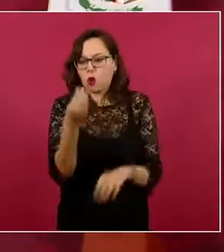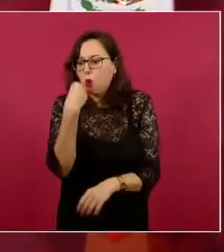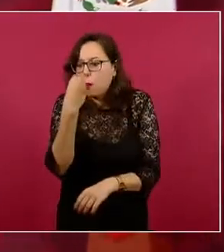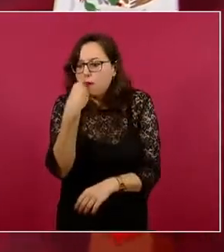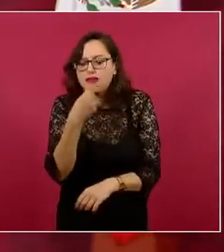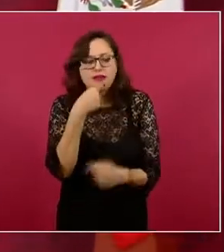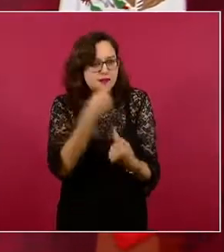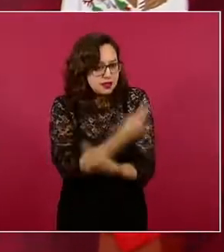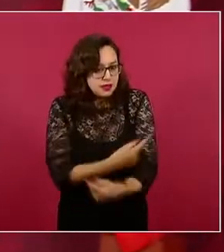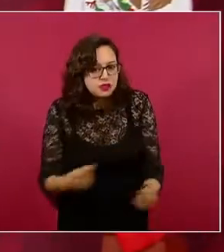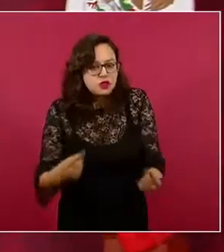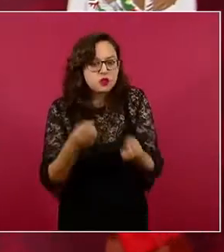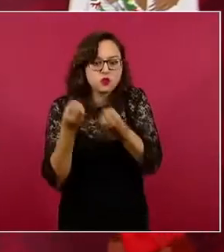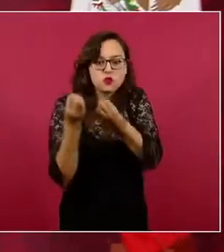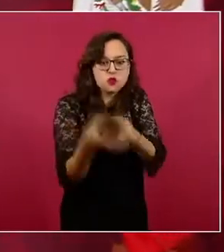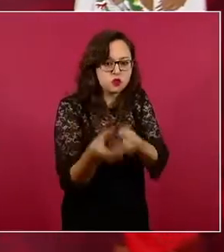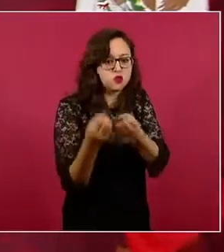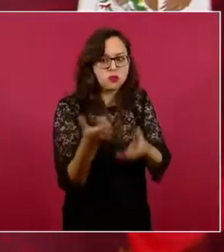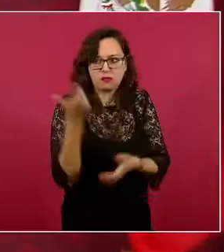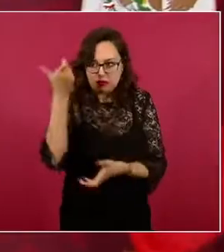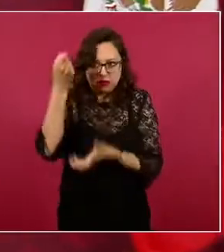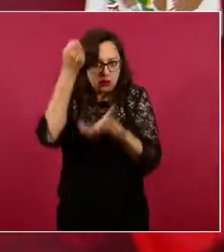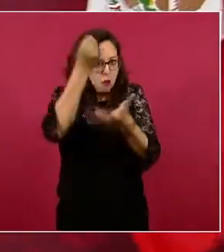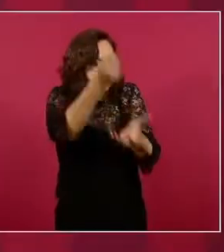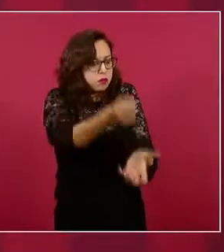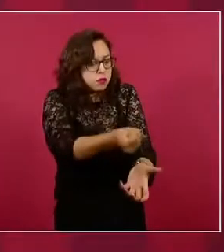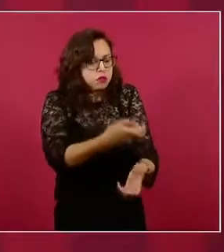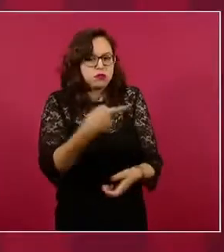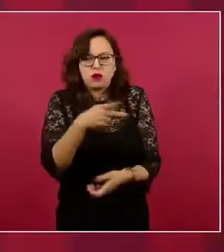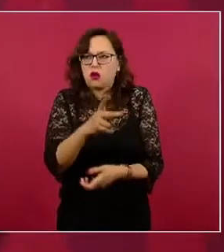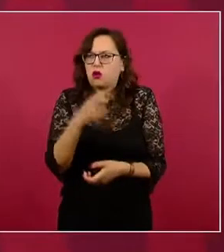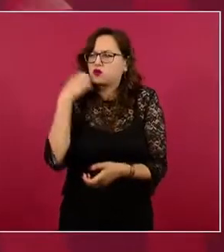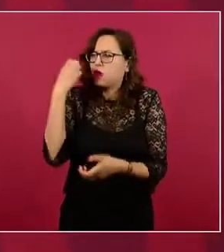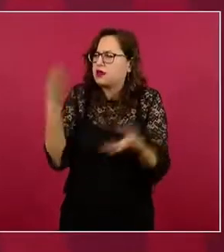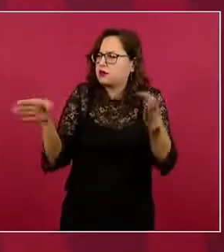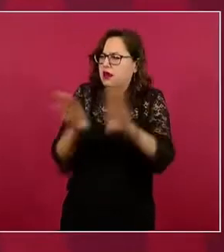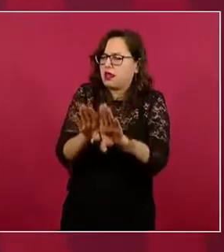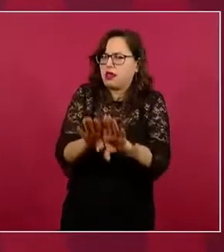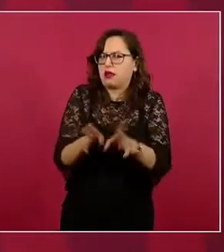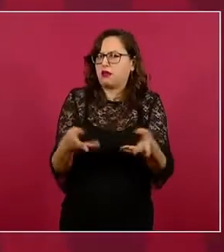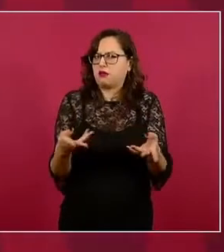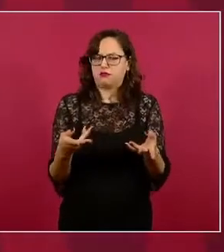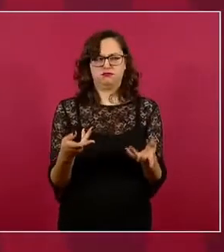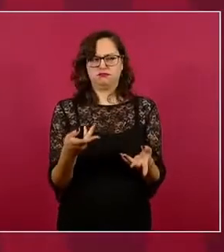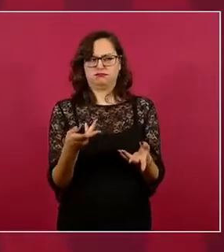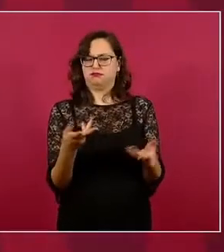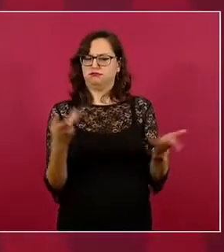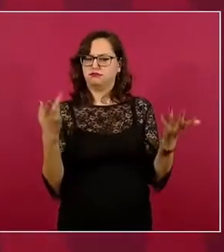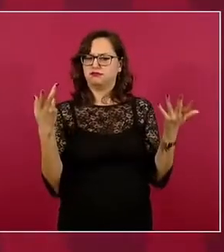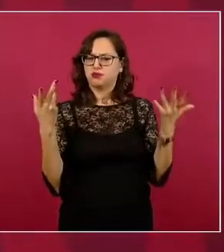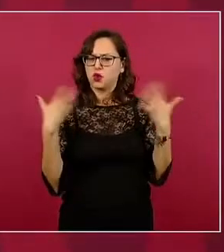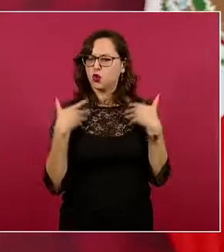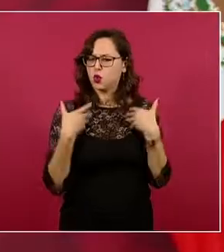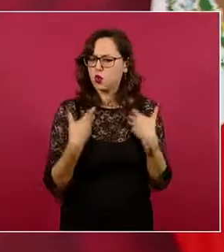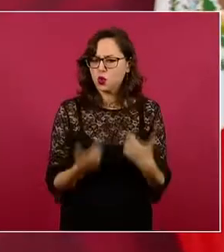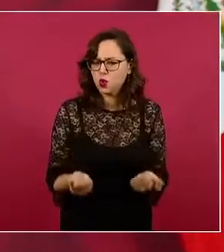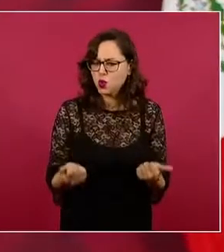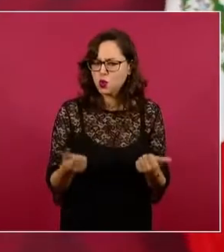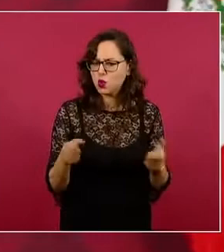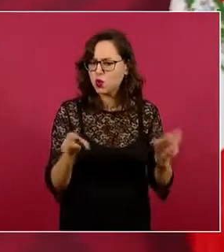comer a las niñas y a los niños. Y las escuelas estaban cerradas,